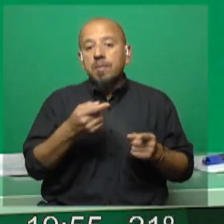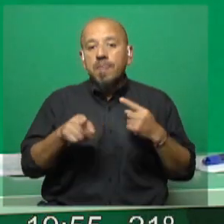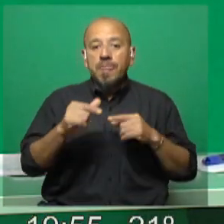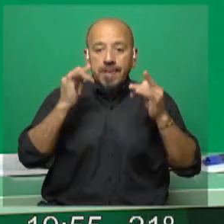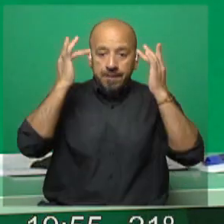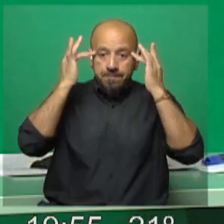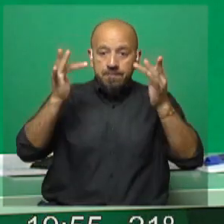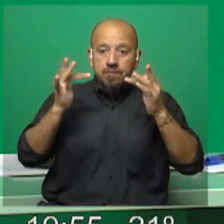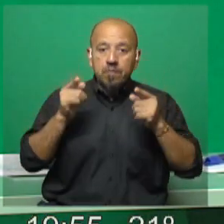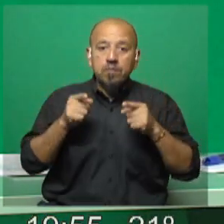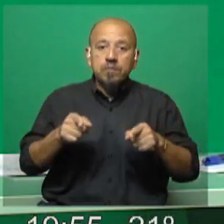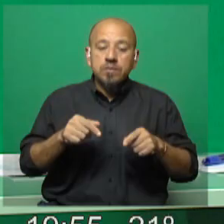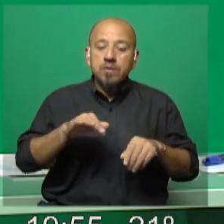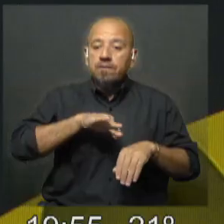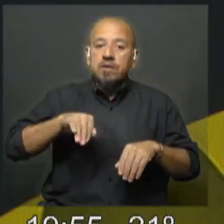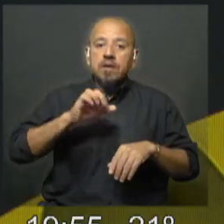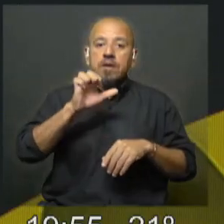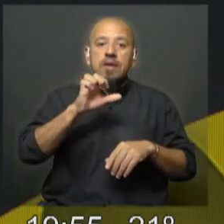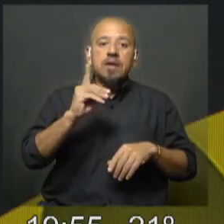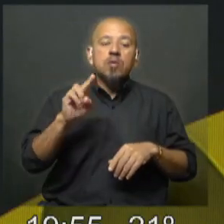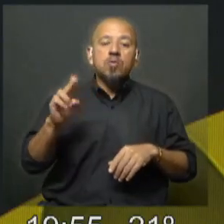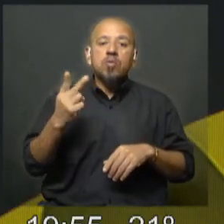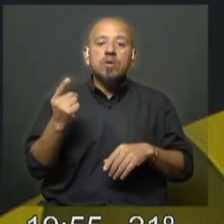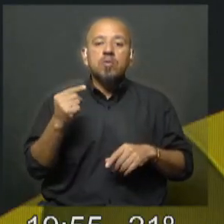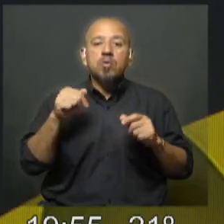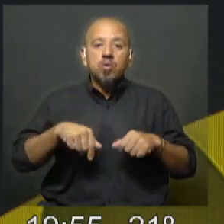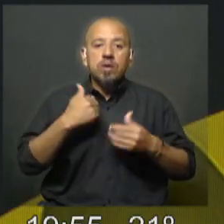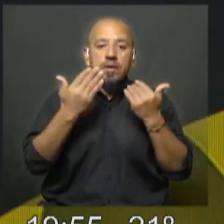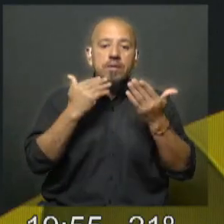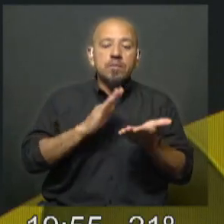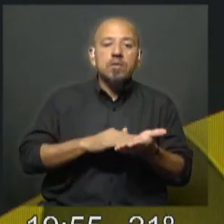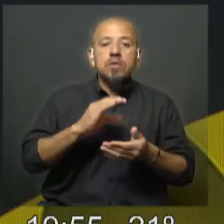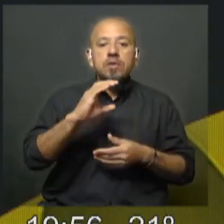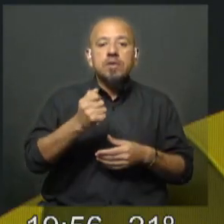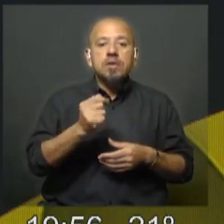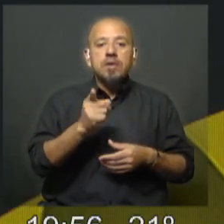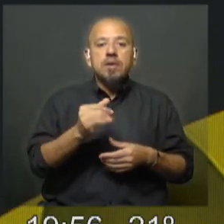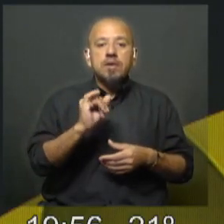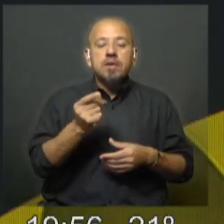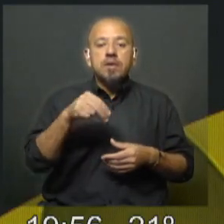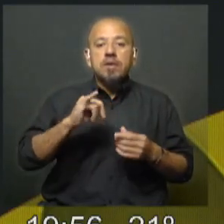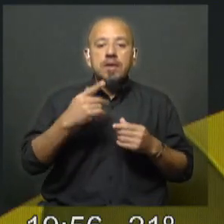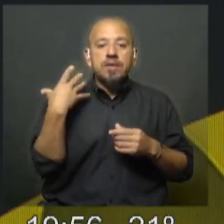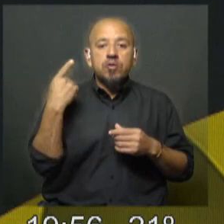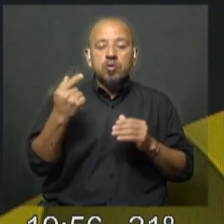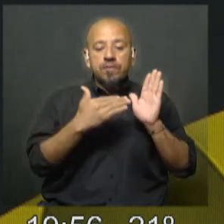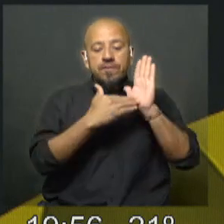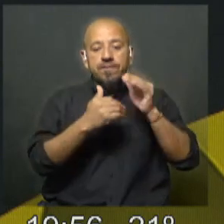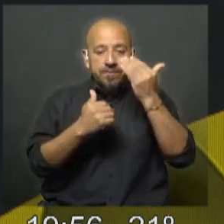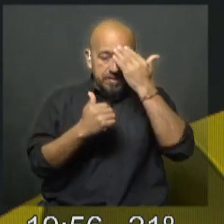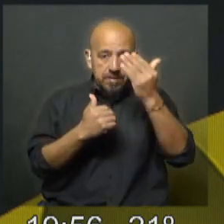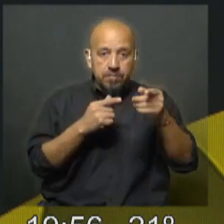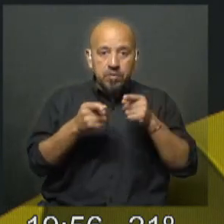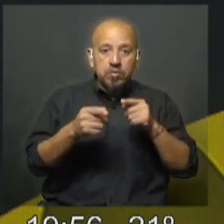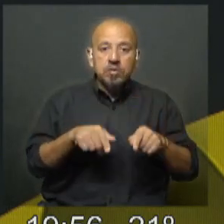educación ajenas a EDUI 21? Bueno, estuvimos hablando hoy con Pablo Casciani, que es director por el Frente Amplio Instituto Nacional